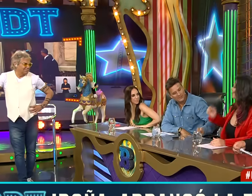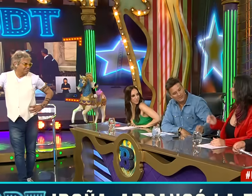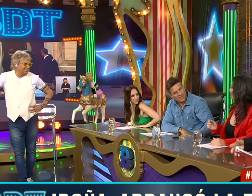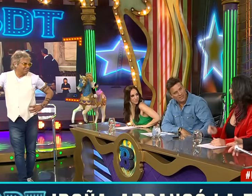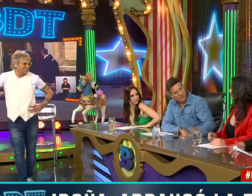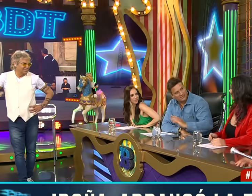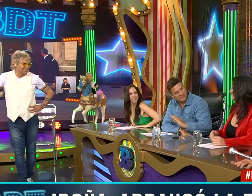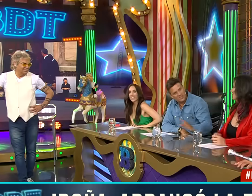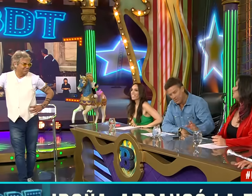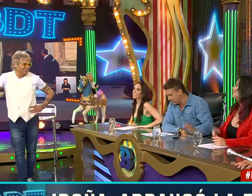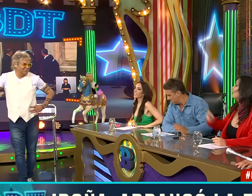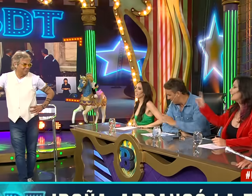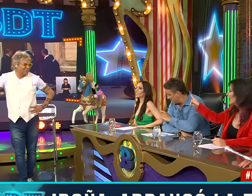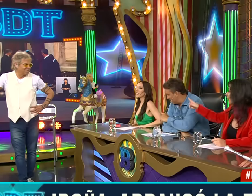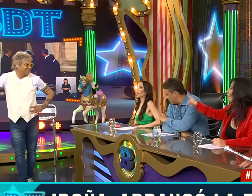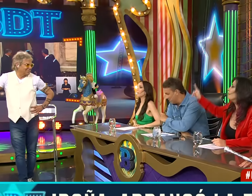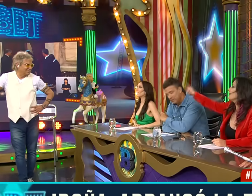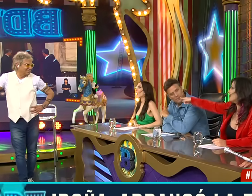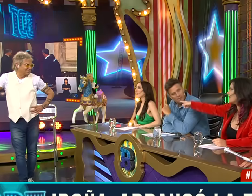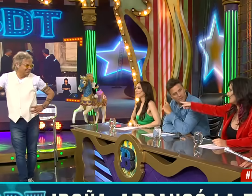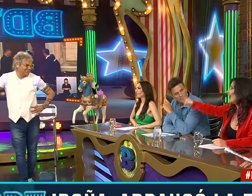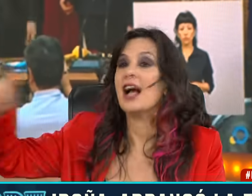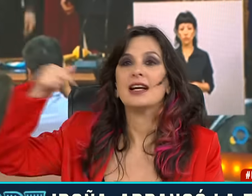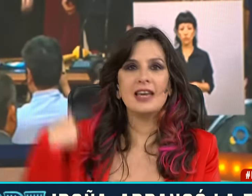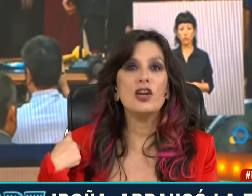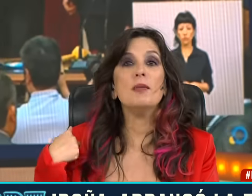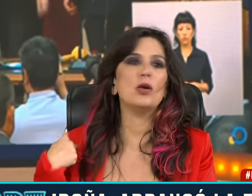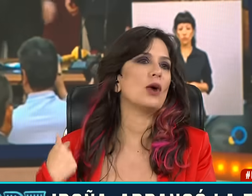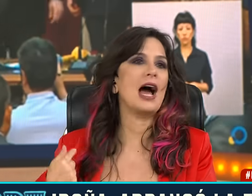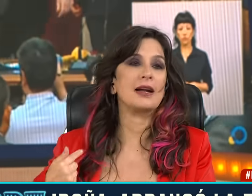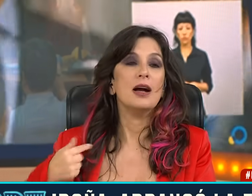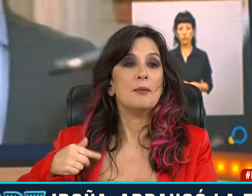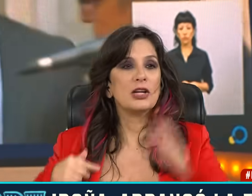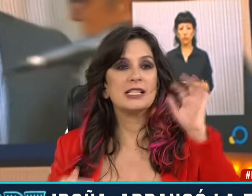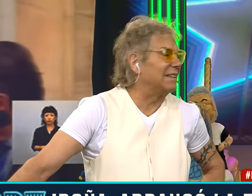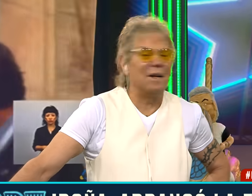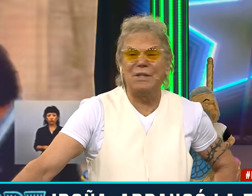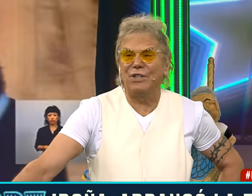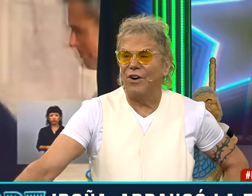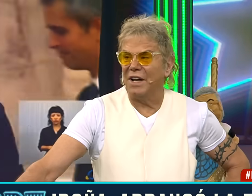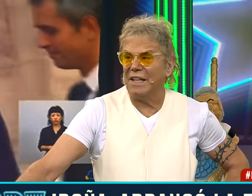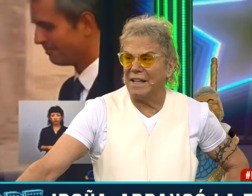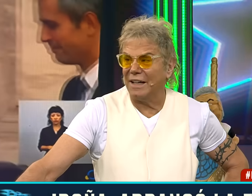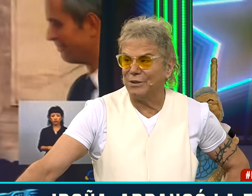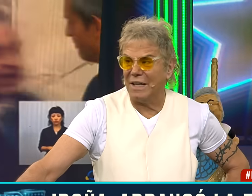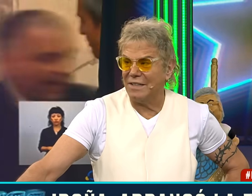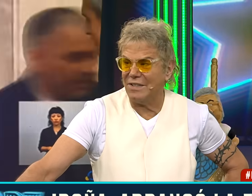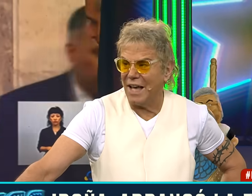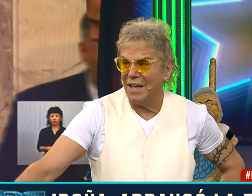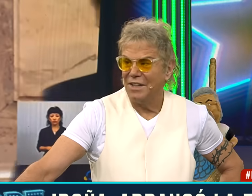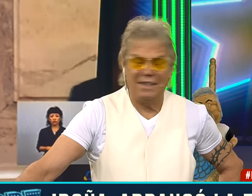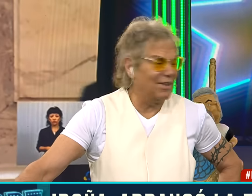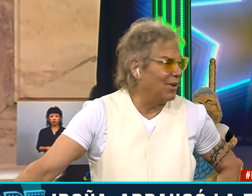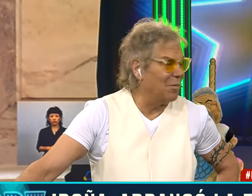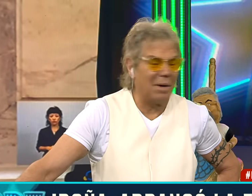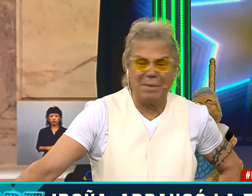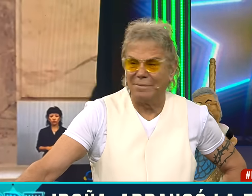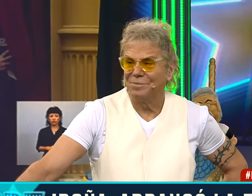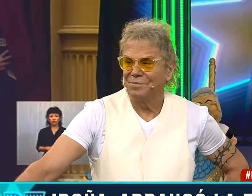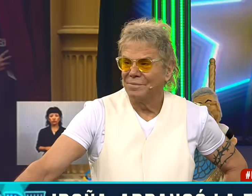te quedás sentada ahí, no hay silla. Yo quiero mi silla. Quiero mi lugar. Viste cómo es la televisión, Edith, dejás una silla. Se